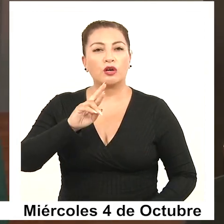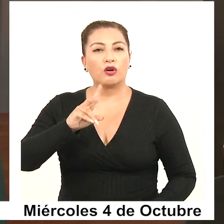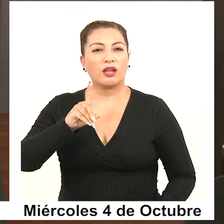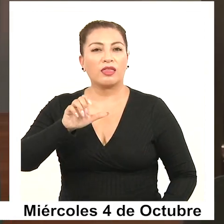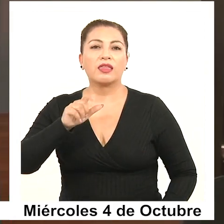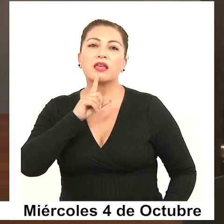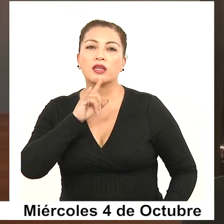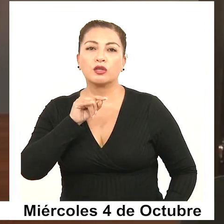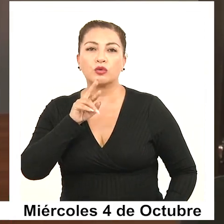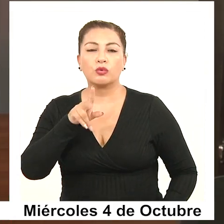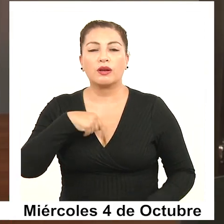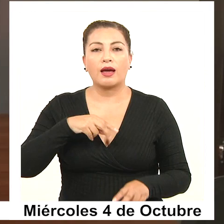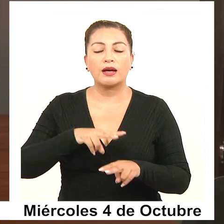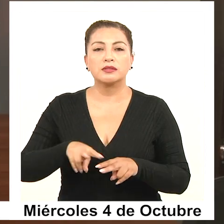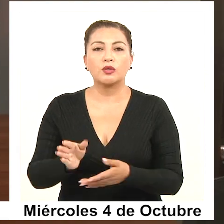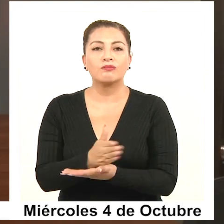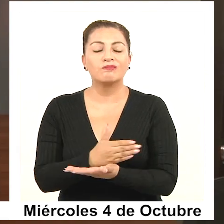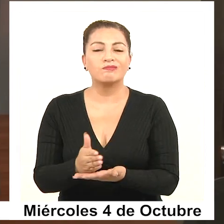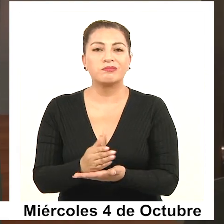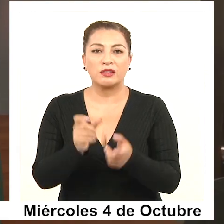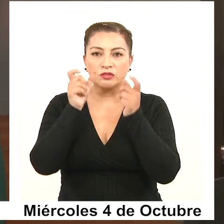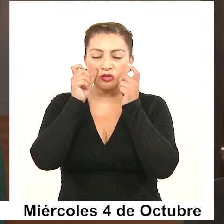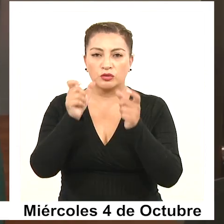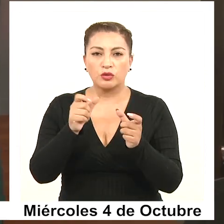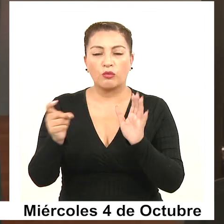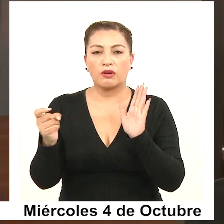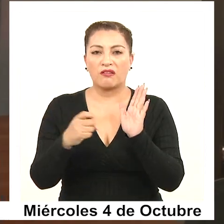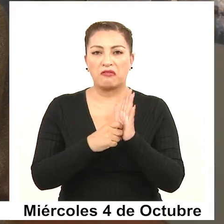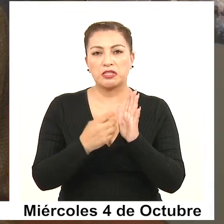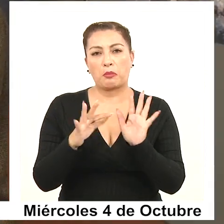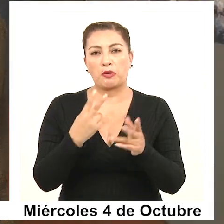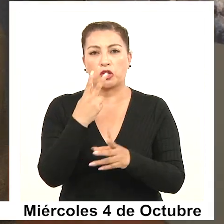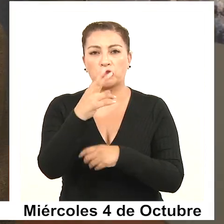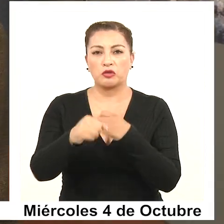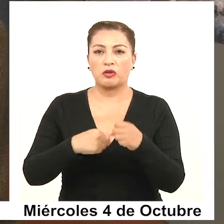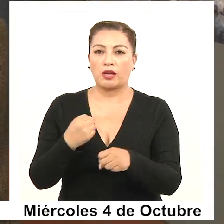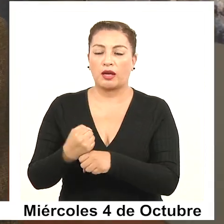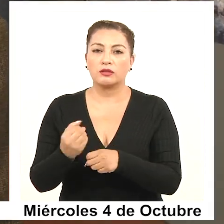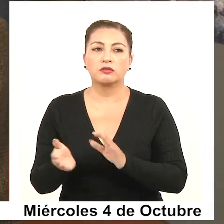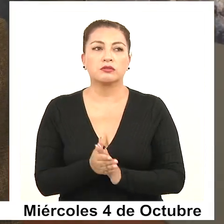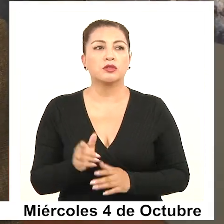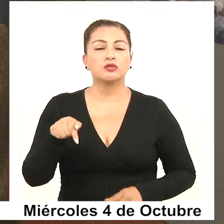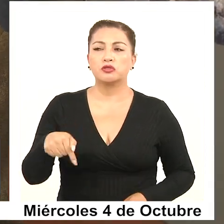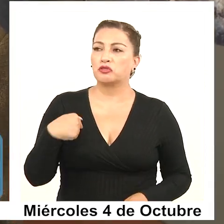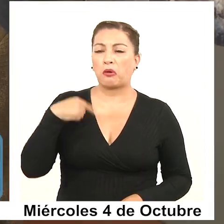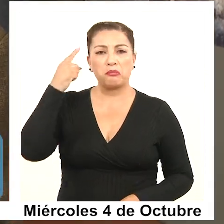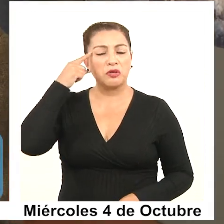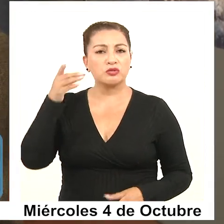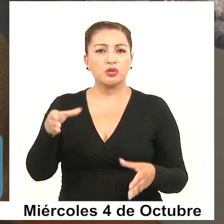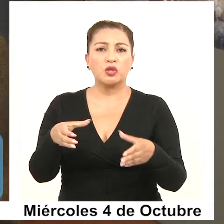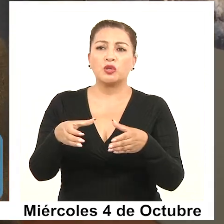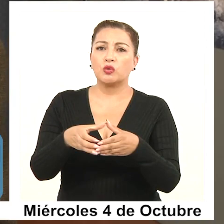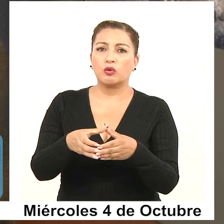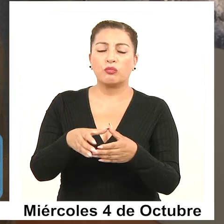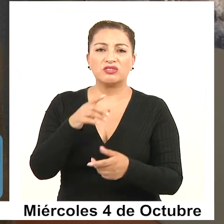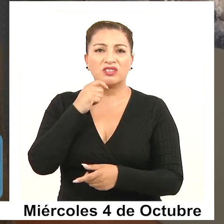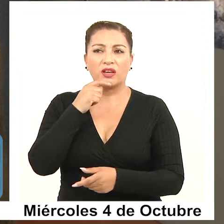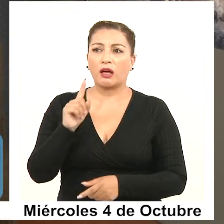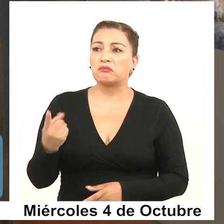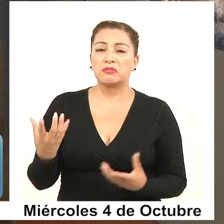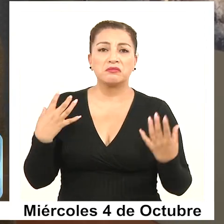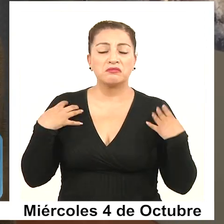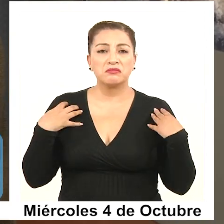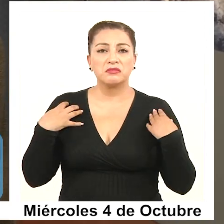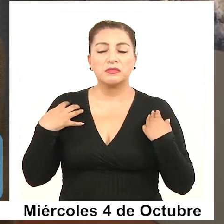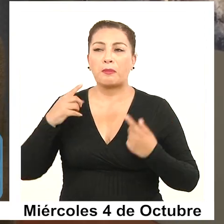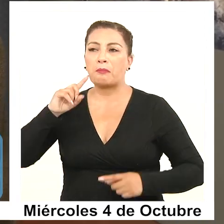presentar un plan de manejo en un plazo de dos años. La preocupación de Cordetur yo diría básicamente es apoyar el trabajo pionero que